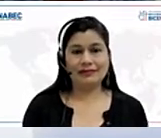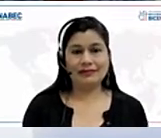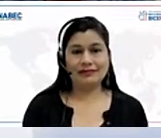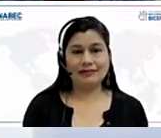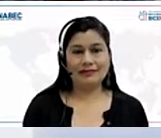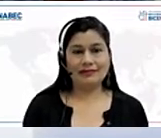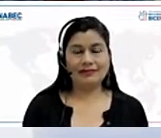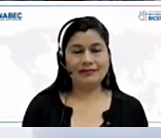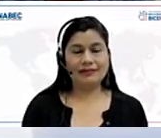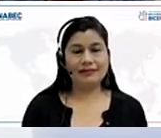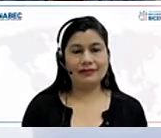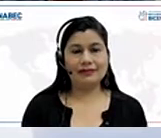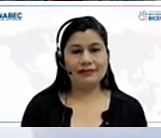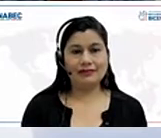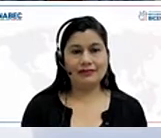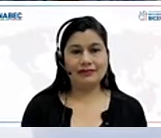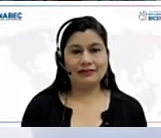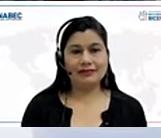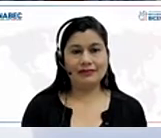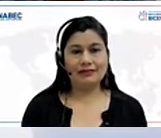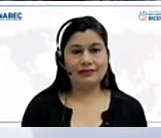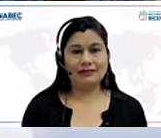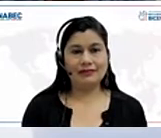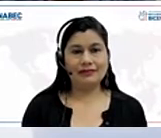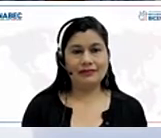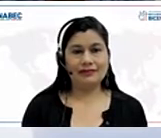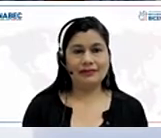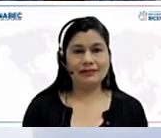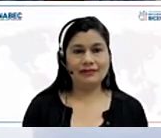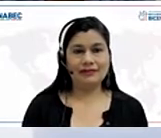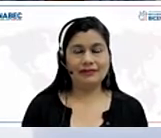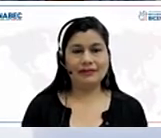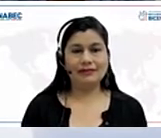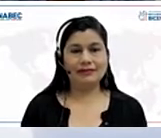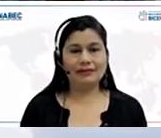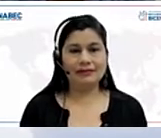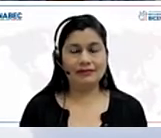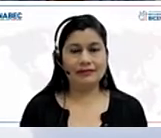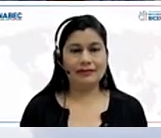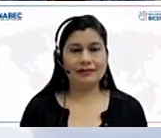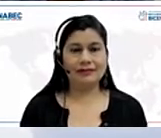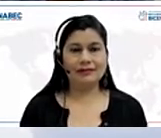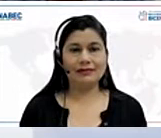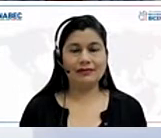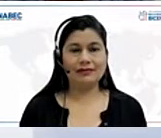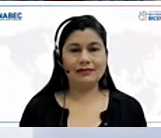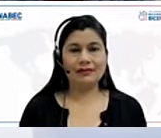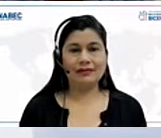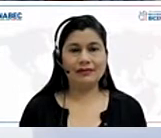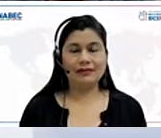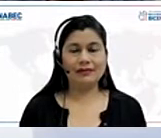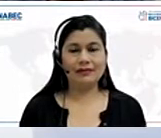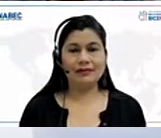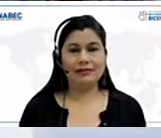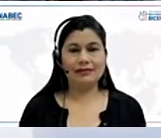cuarto año y terminó la maestría y desea continuar con el doctorado, puede hacerlo. Incluso, digamos, encadenar los